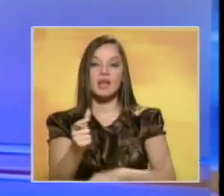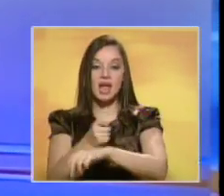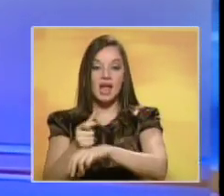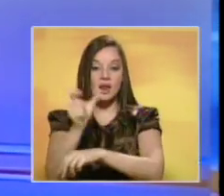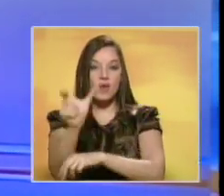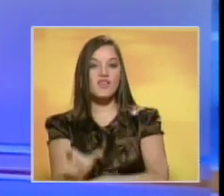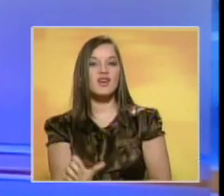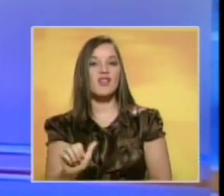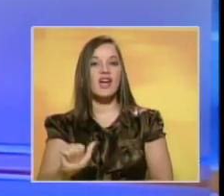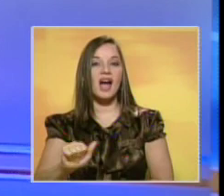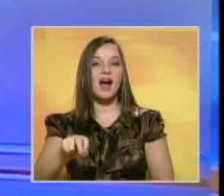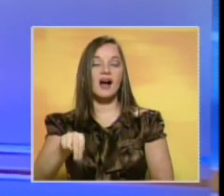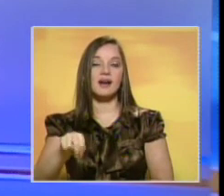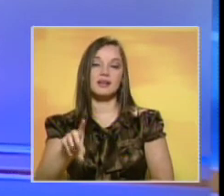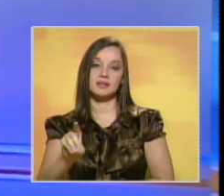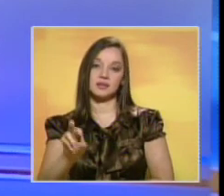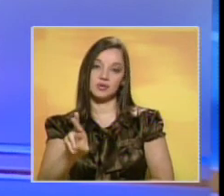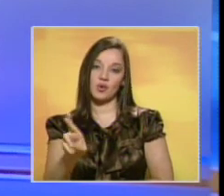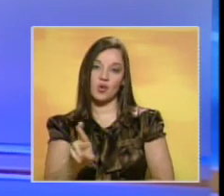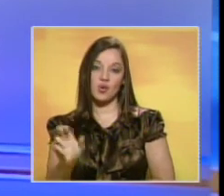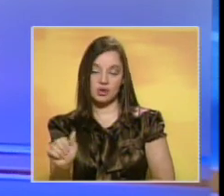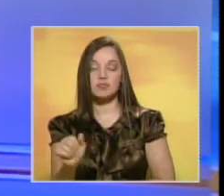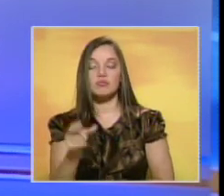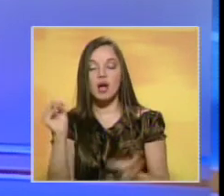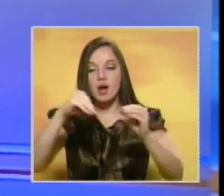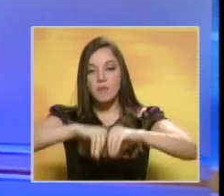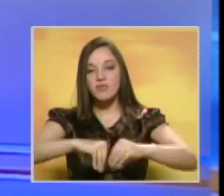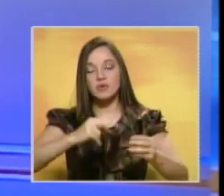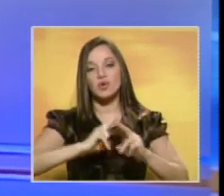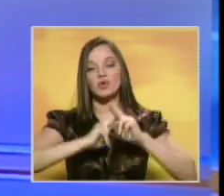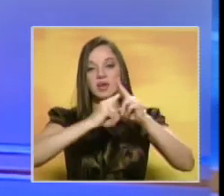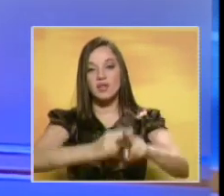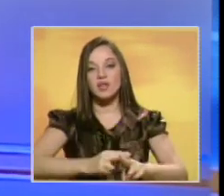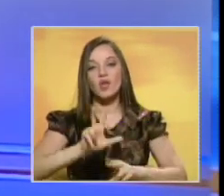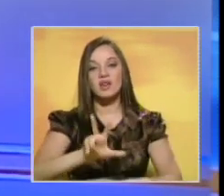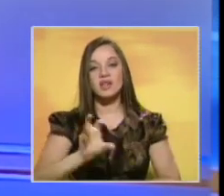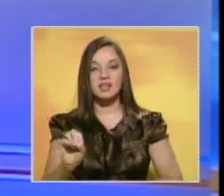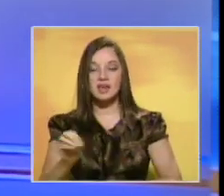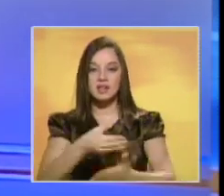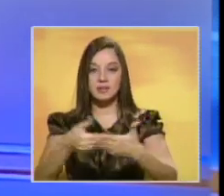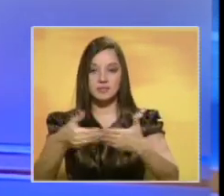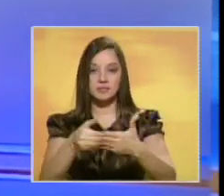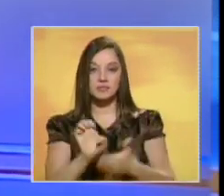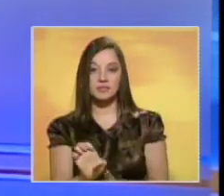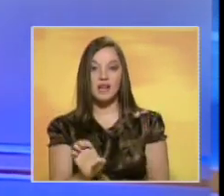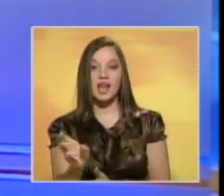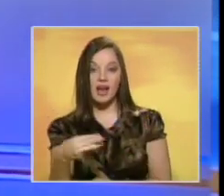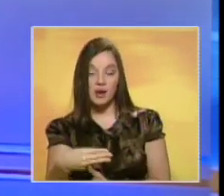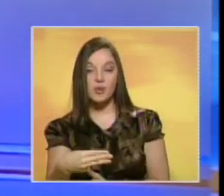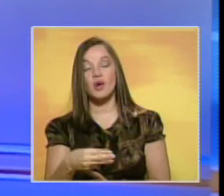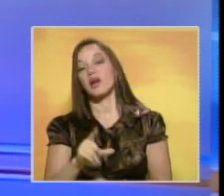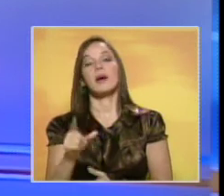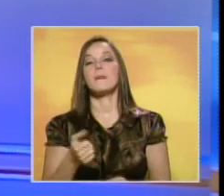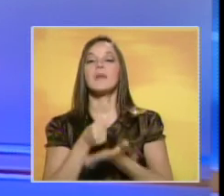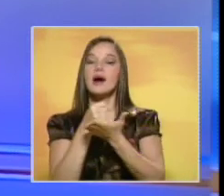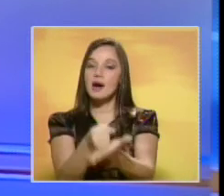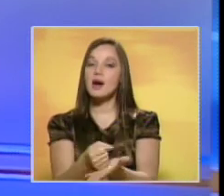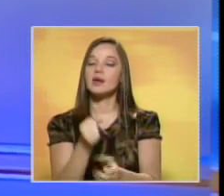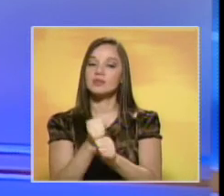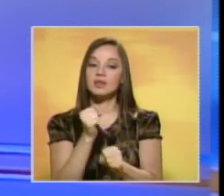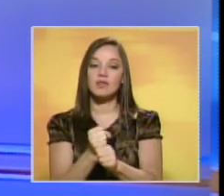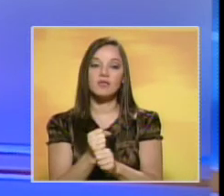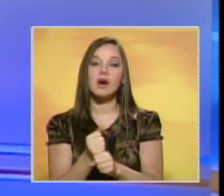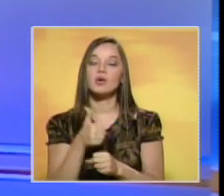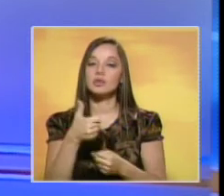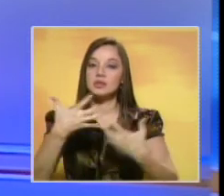Andorra anunció la aprobación de una línea de crédito con una partida inicial de 30 millones de euros con el objetivo de garantizar la operatividad